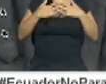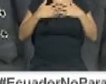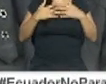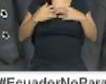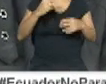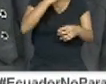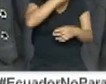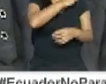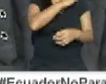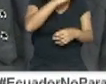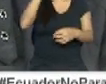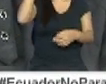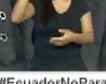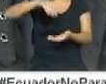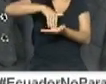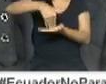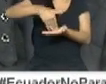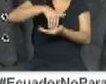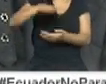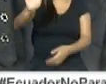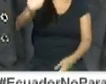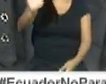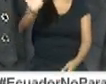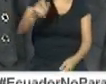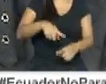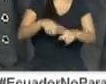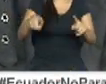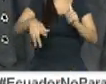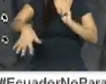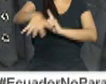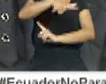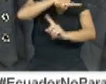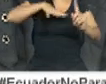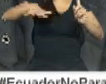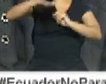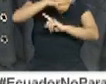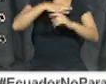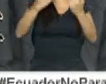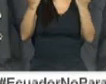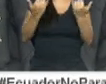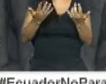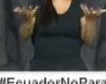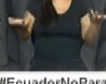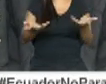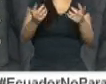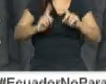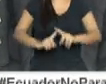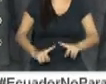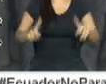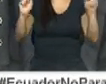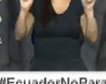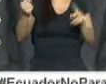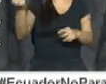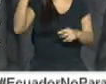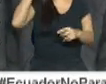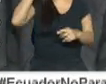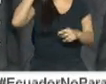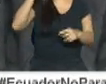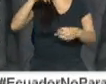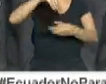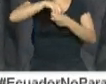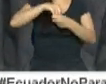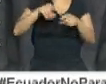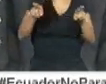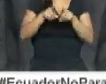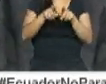han debilitado. Yo creo que el momento de las Fuerzas Armadas en un contexto, el contexto actual debe ser distinto, debe ser pensado. Yo lo que creo que no ha habido ese tipo